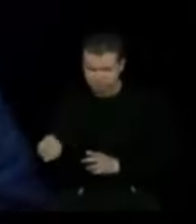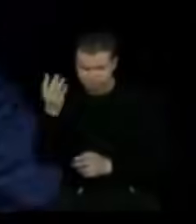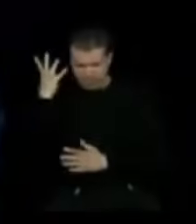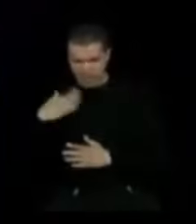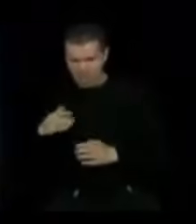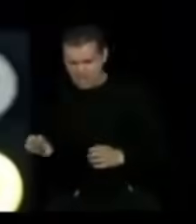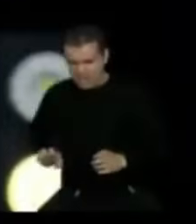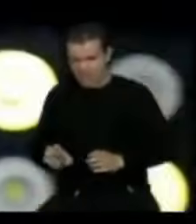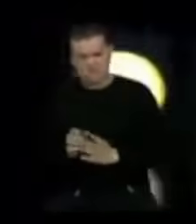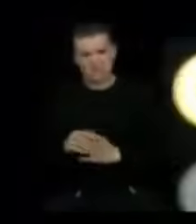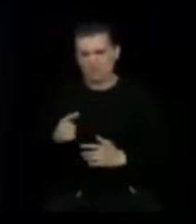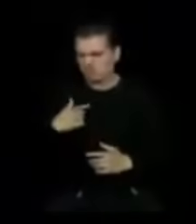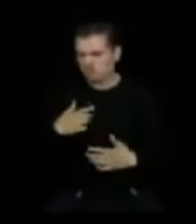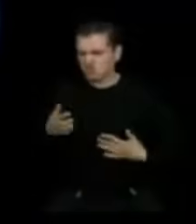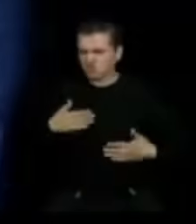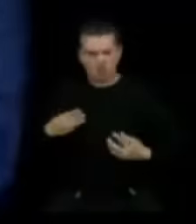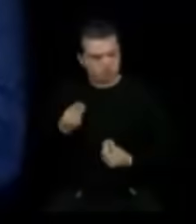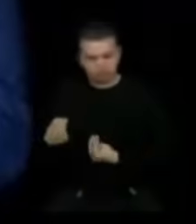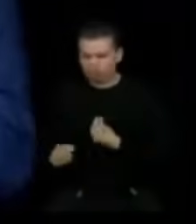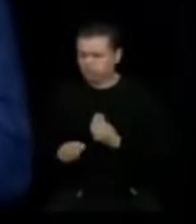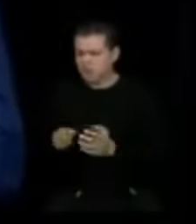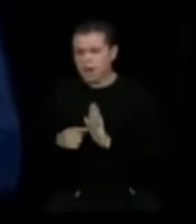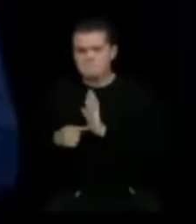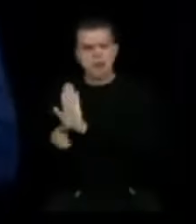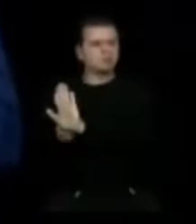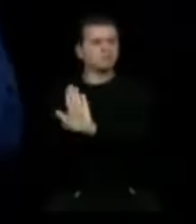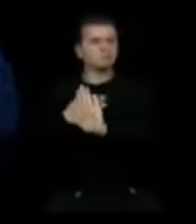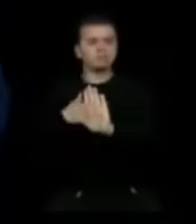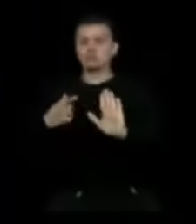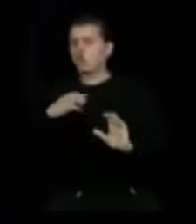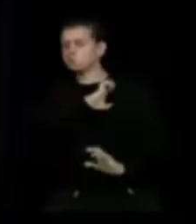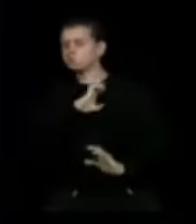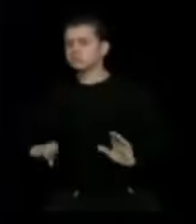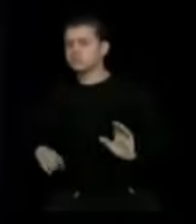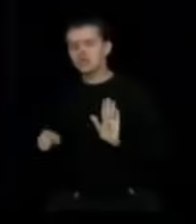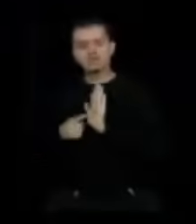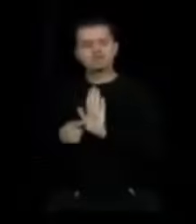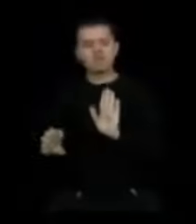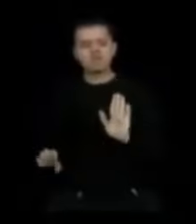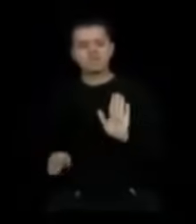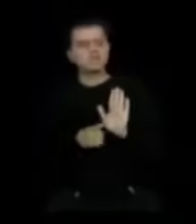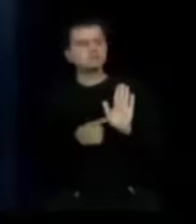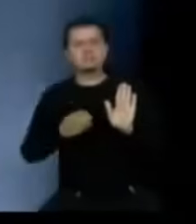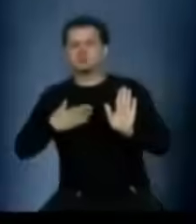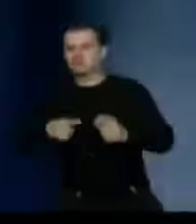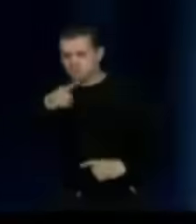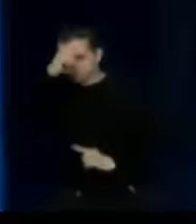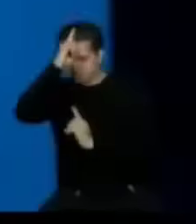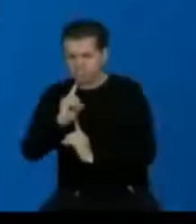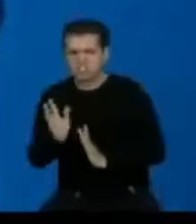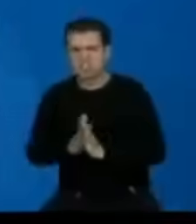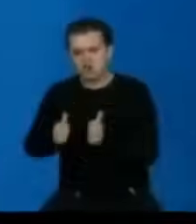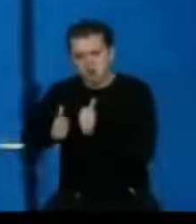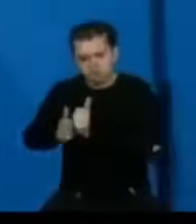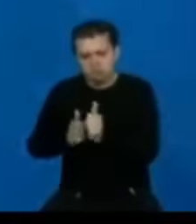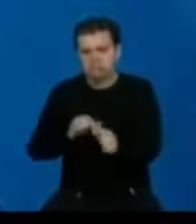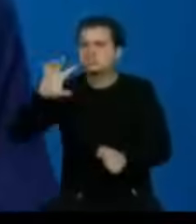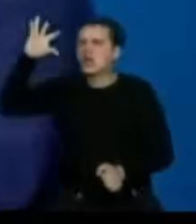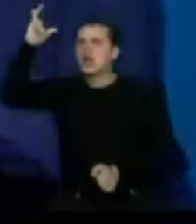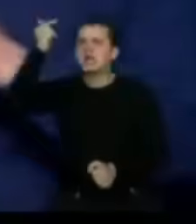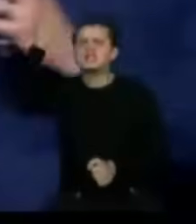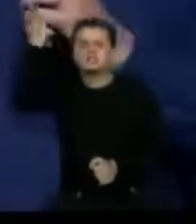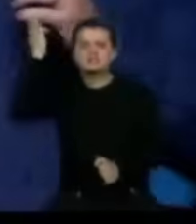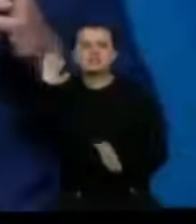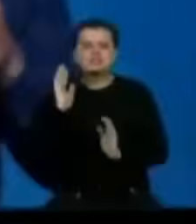del evangelio. Estoy dispuesto a hacerlo públicamente para que el mundo sepa que yo he decidido seguir a